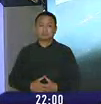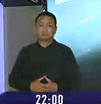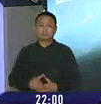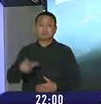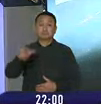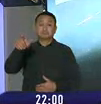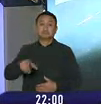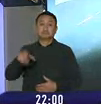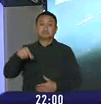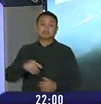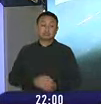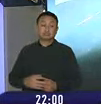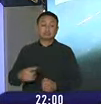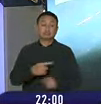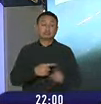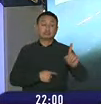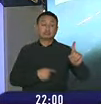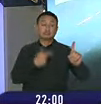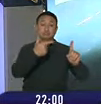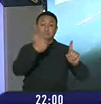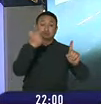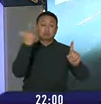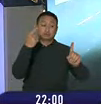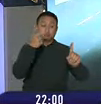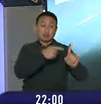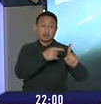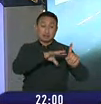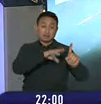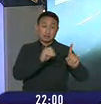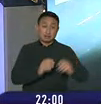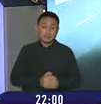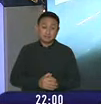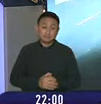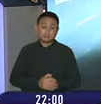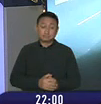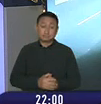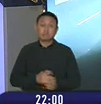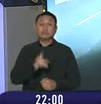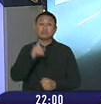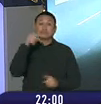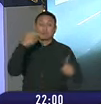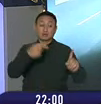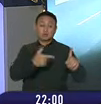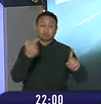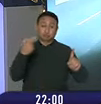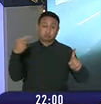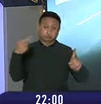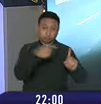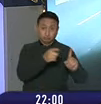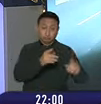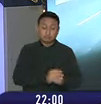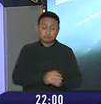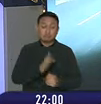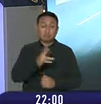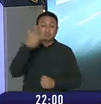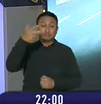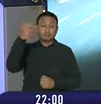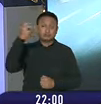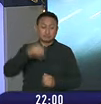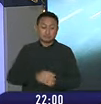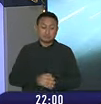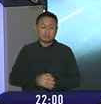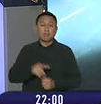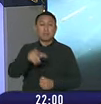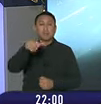Delincuentes le dispararon a un ciudadano por robarle, afortunadamente con un arma no letal. Las cámaras de seguridad captaron cómo